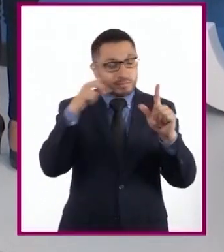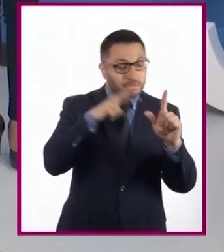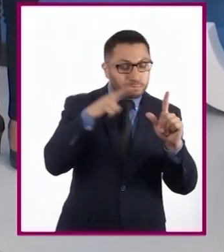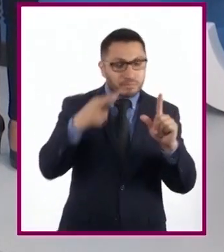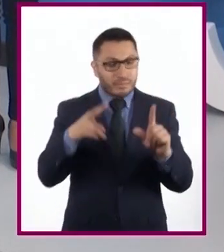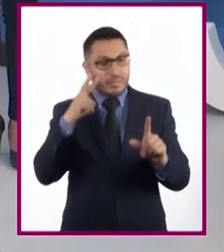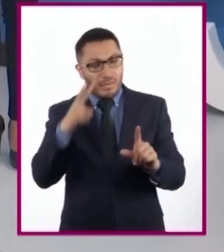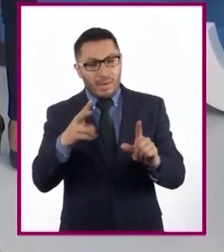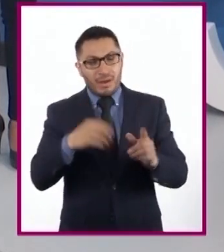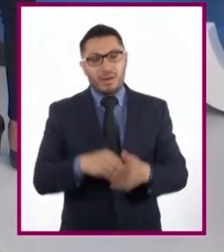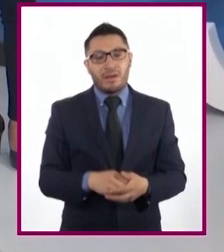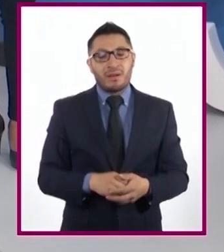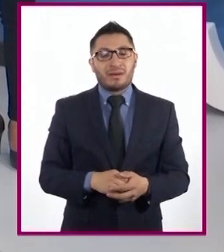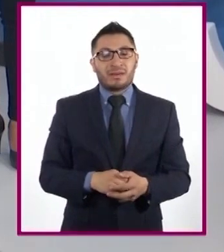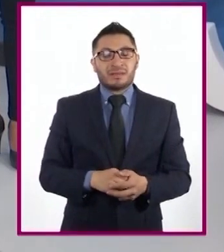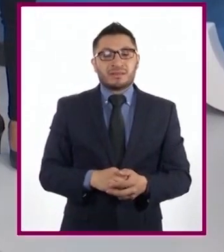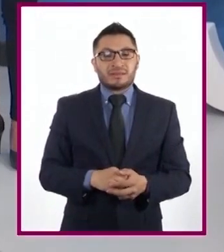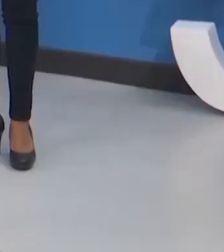en particular.